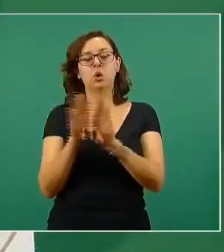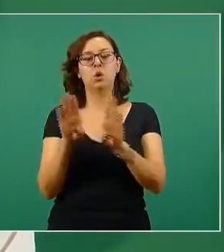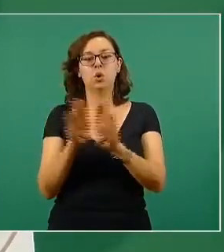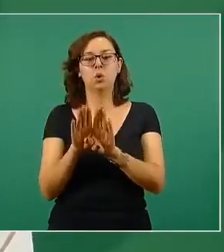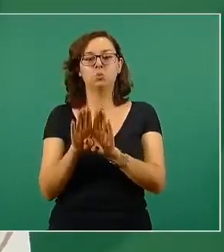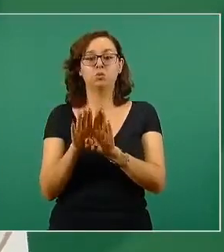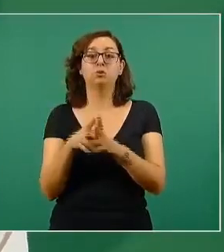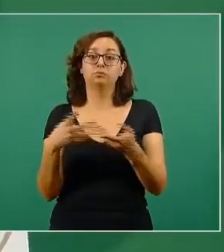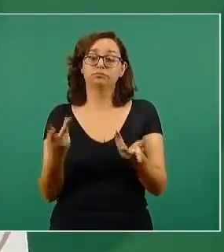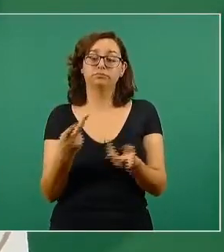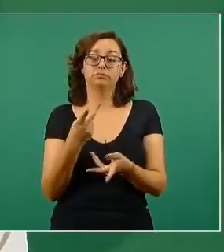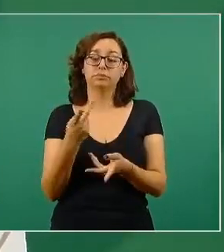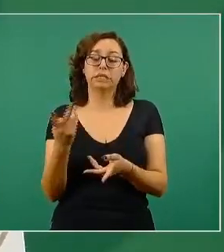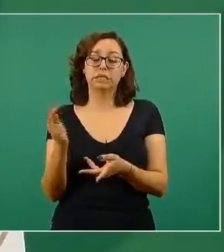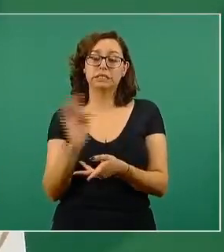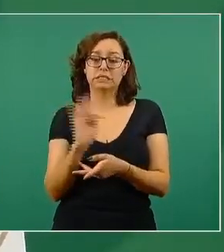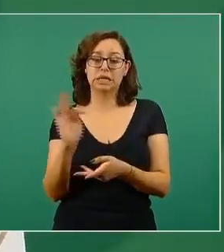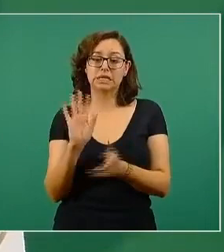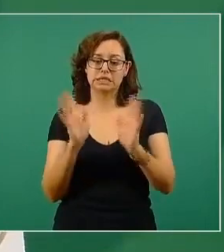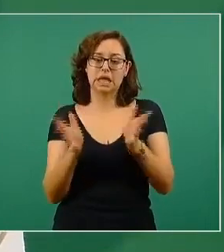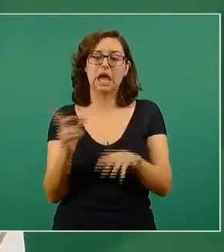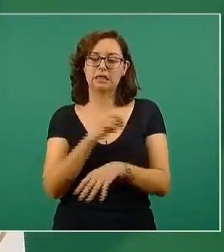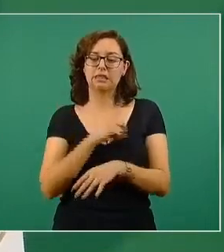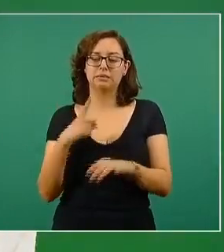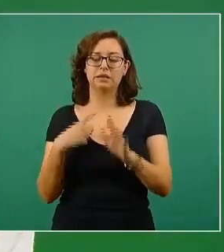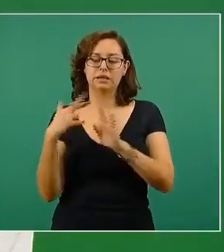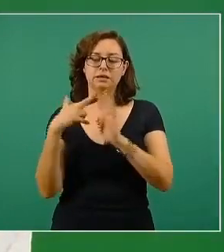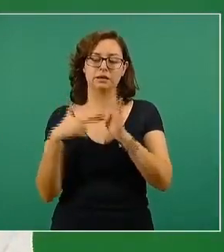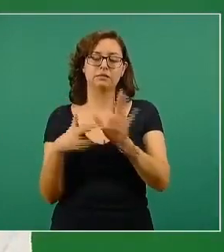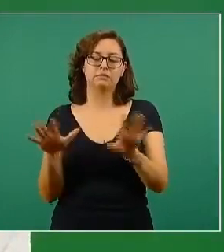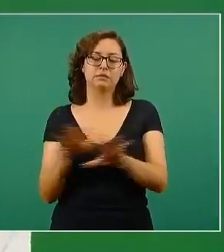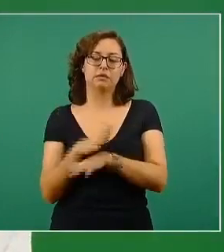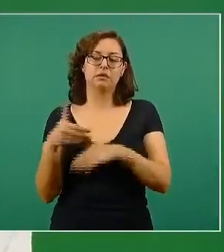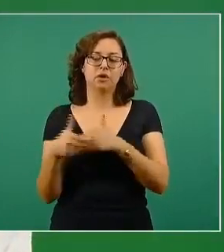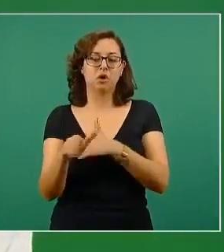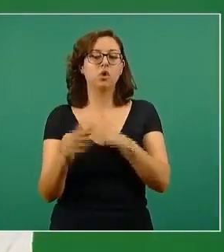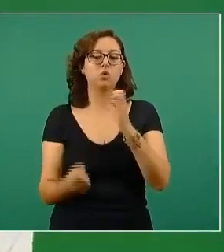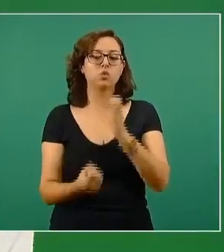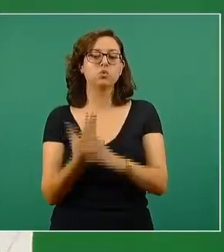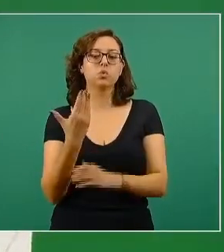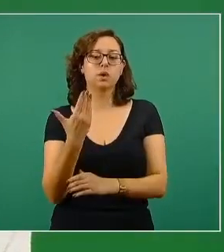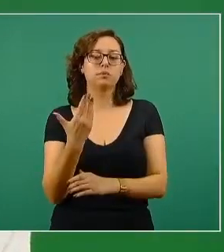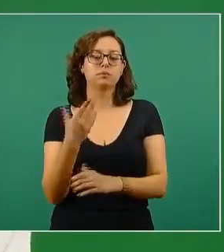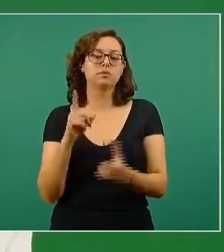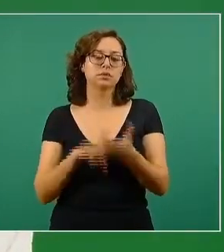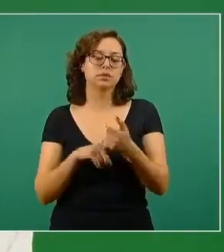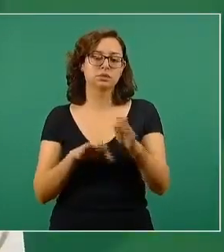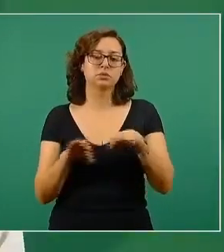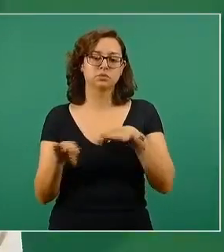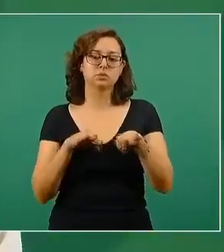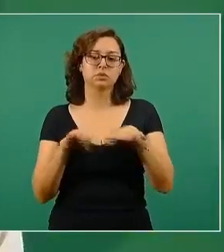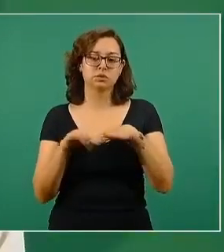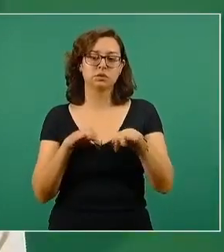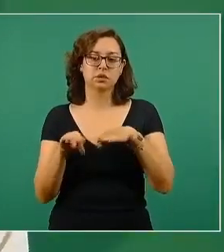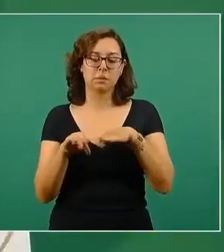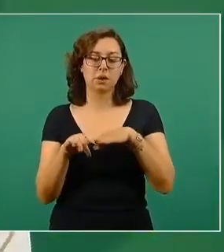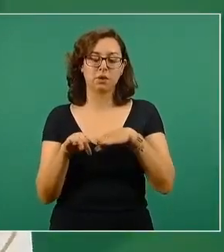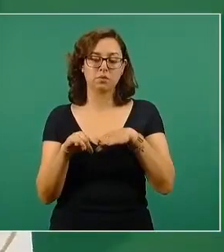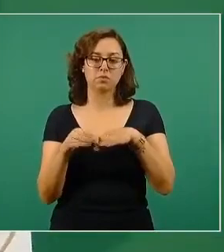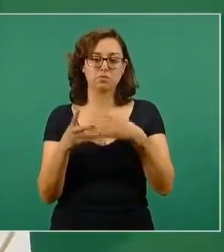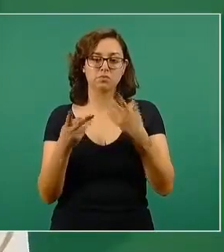generar una actualización de lineamiento al respecto de la conducta laboral que se